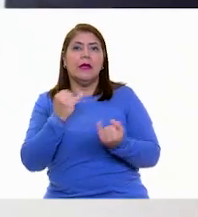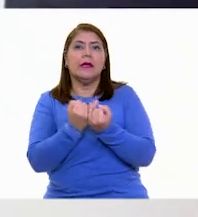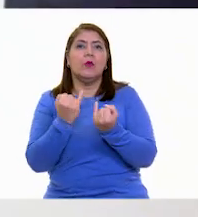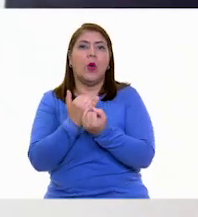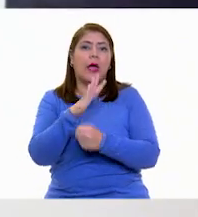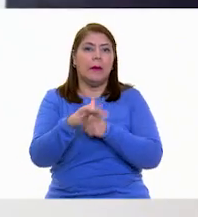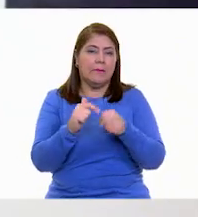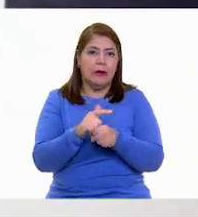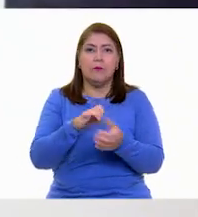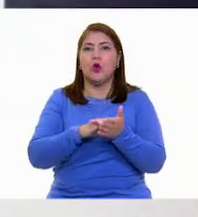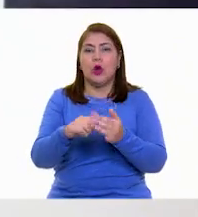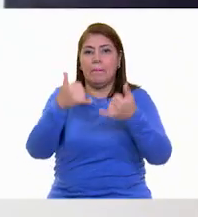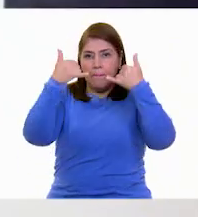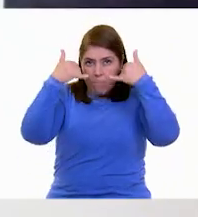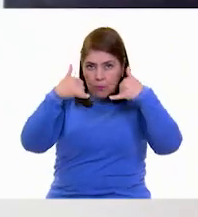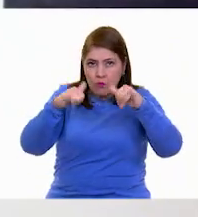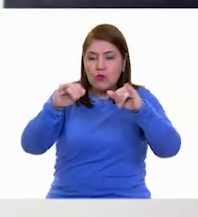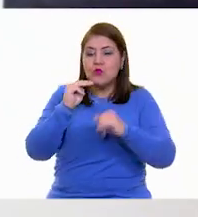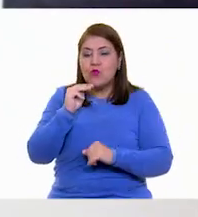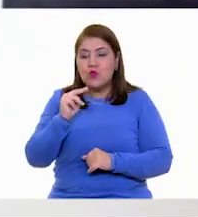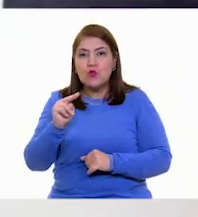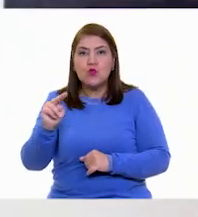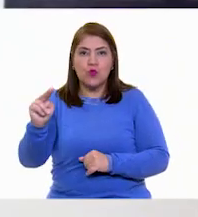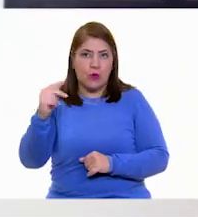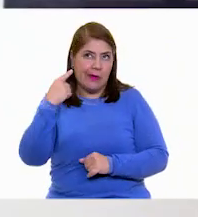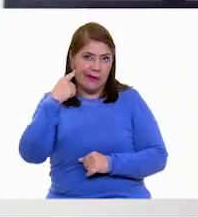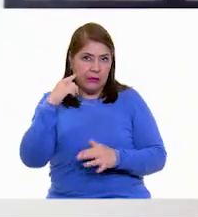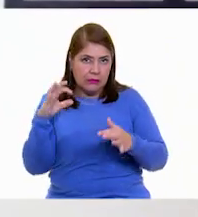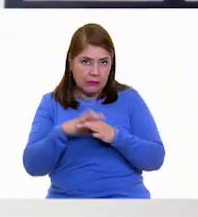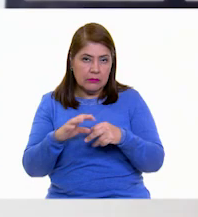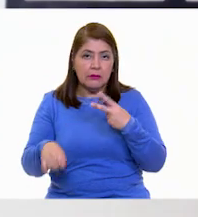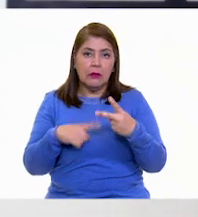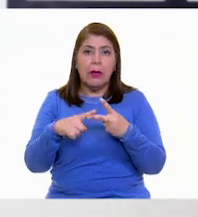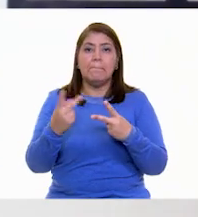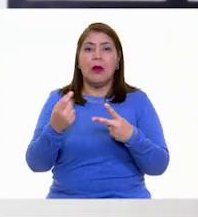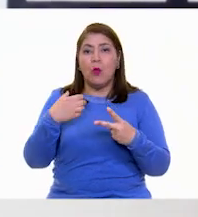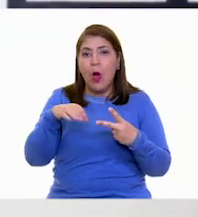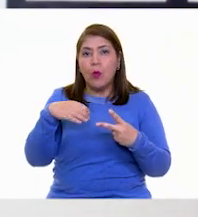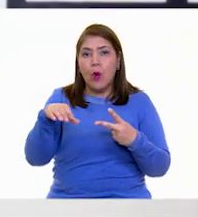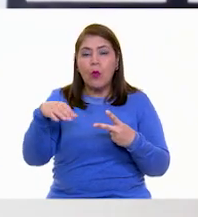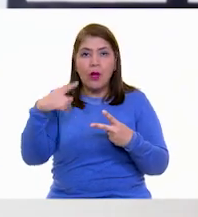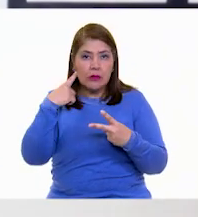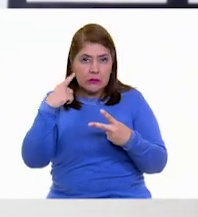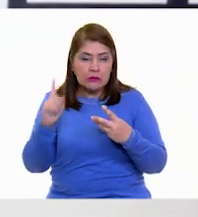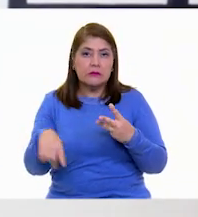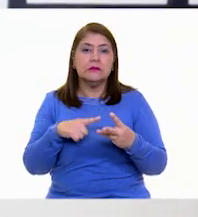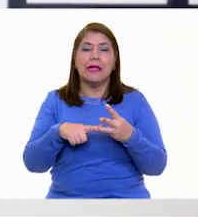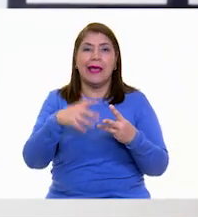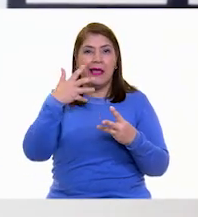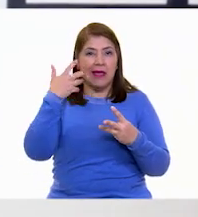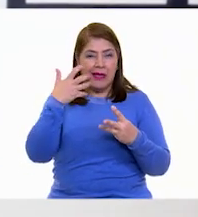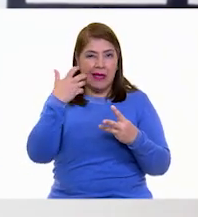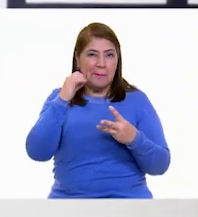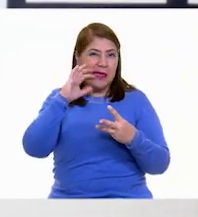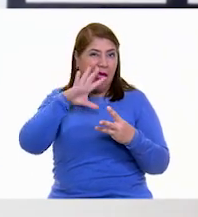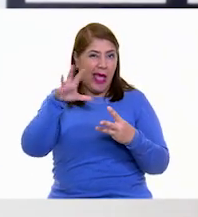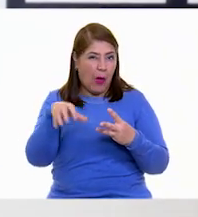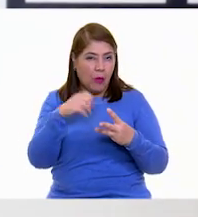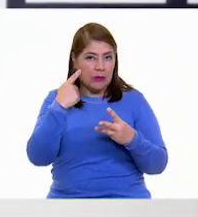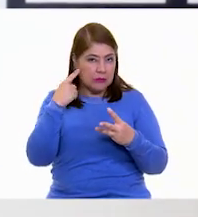animales, como el de la vaca, muu, el del perro, wow, wow, wow, el del gato,